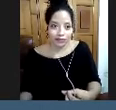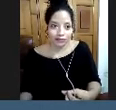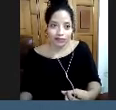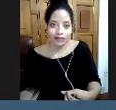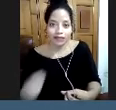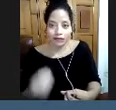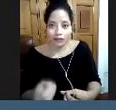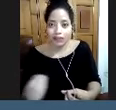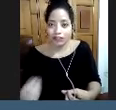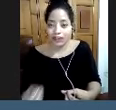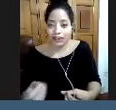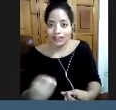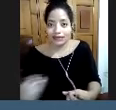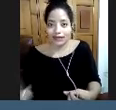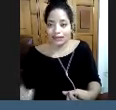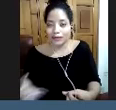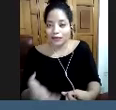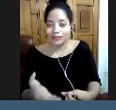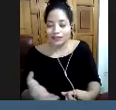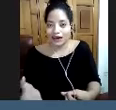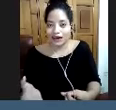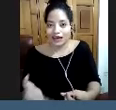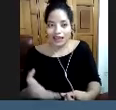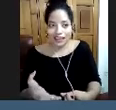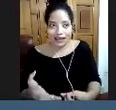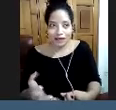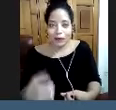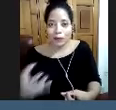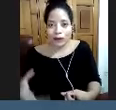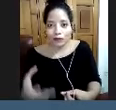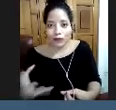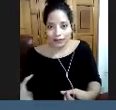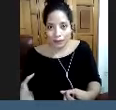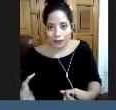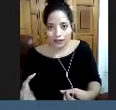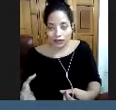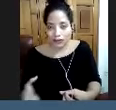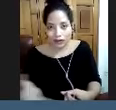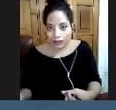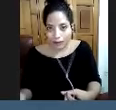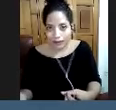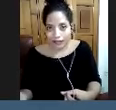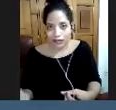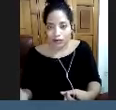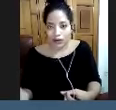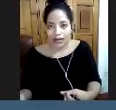empleo? Cuando el Estado tampoco se ha preocupado por esa parte, ¿no? Algo